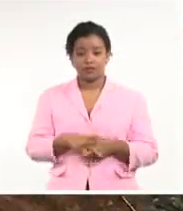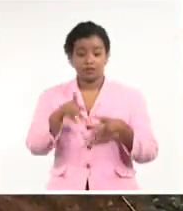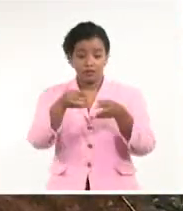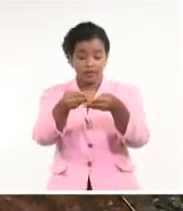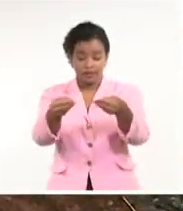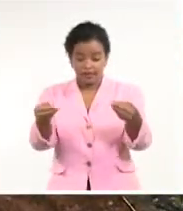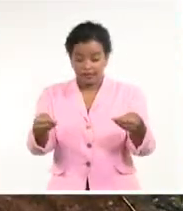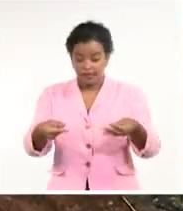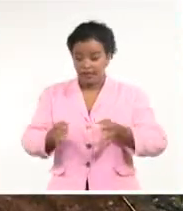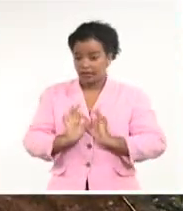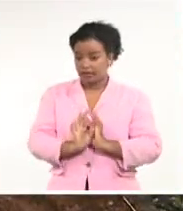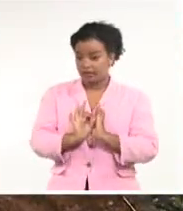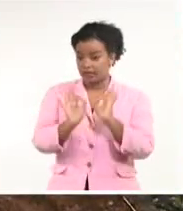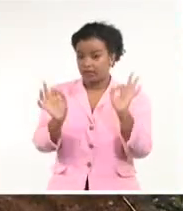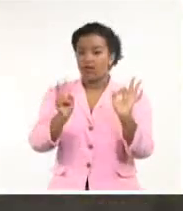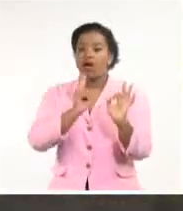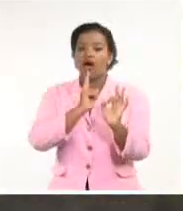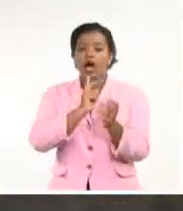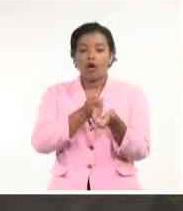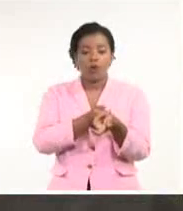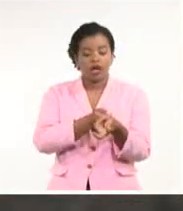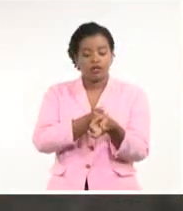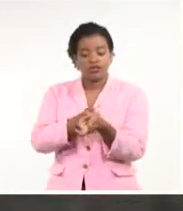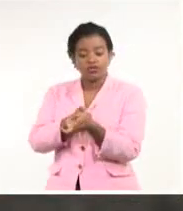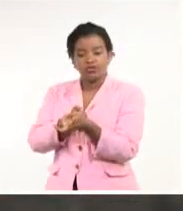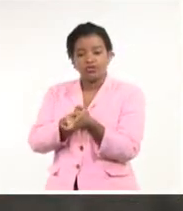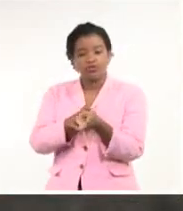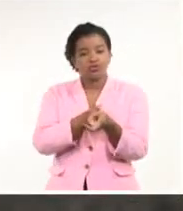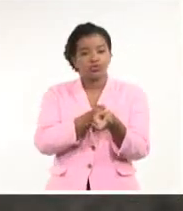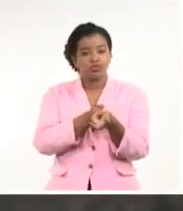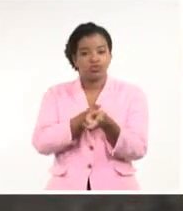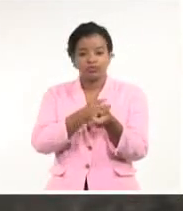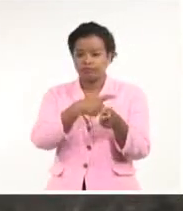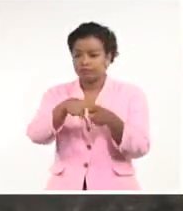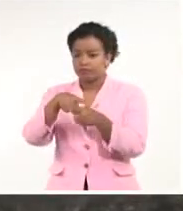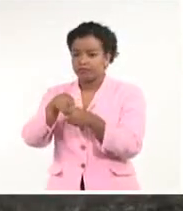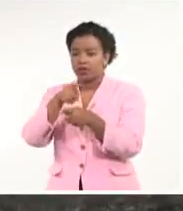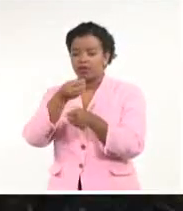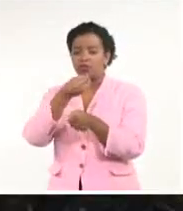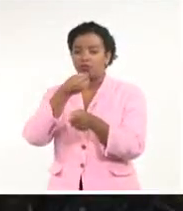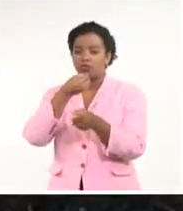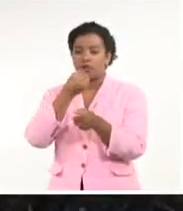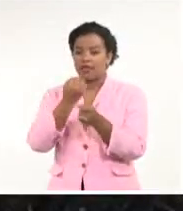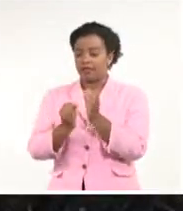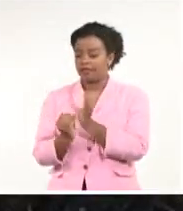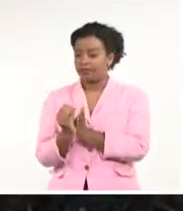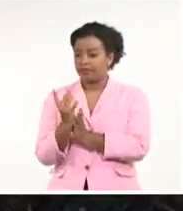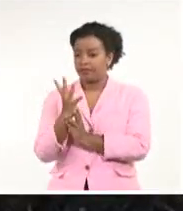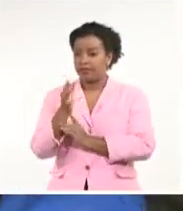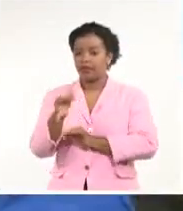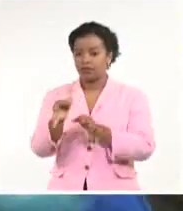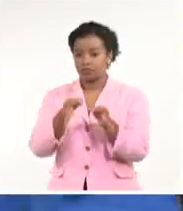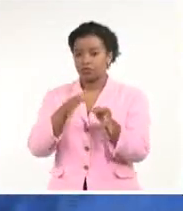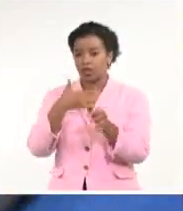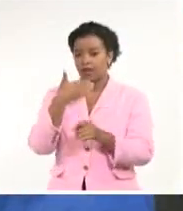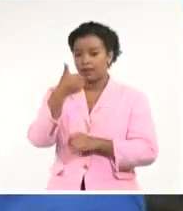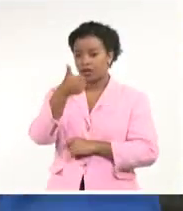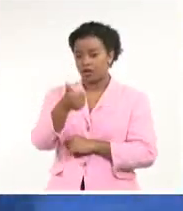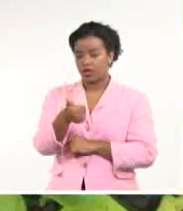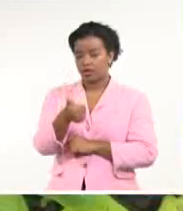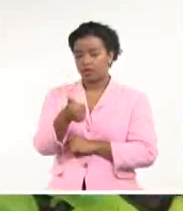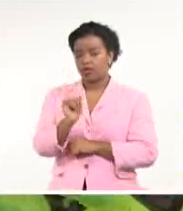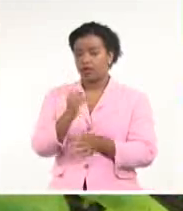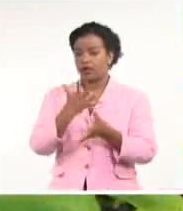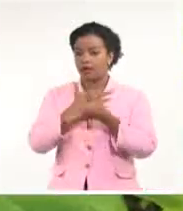el uso eficiente del agua y la reutilización de los residuos le ha permitido a este productor instaurar un ciclo cerrado donde no existen